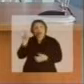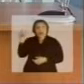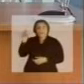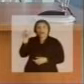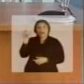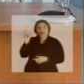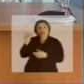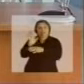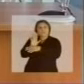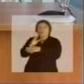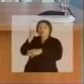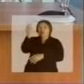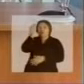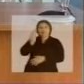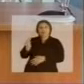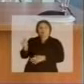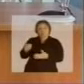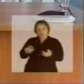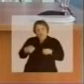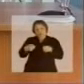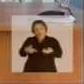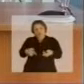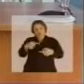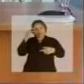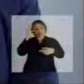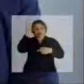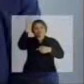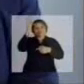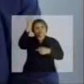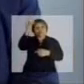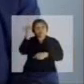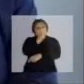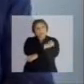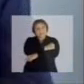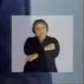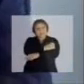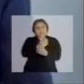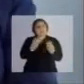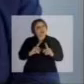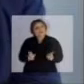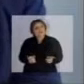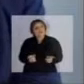buena parte de un dibujo hacia el porvenir. Por eso,